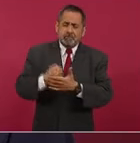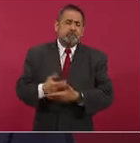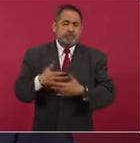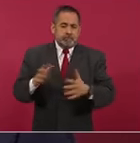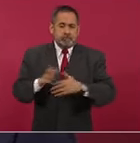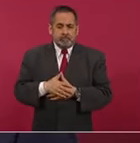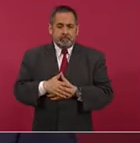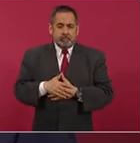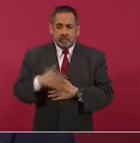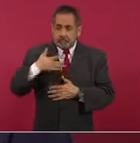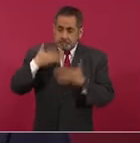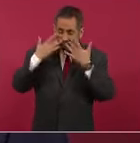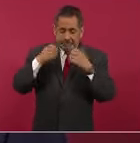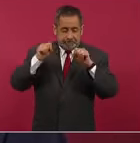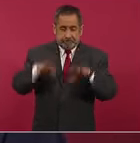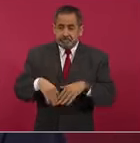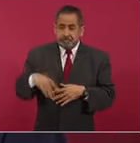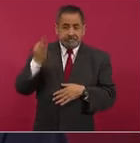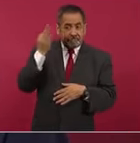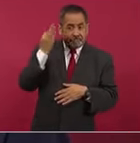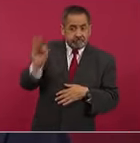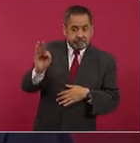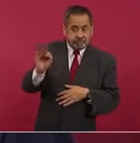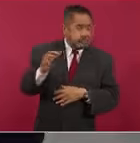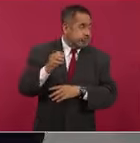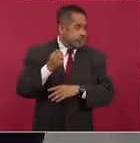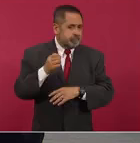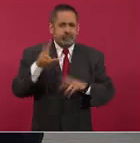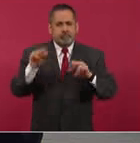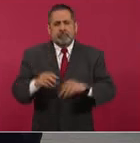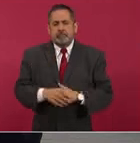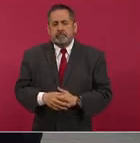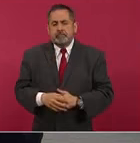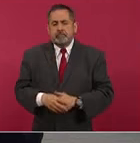y no vamos a traicionar al pueblo. ¿Ya está?